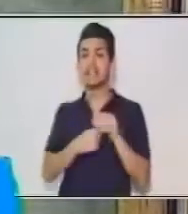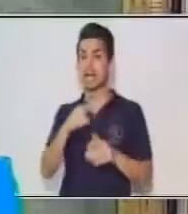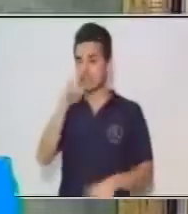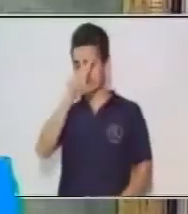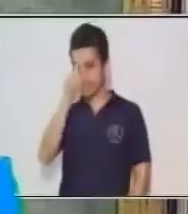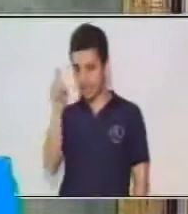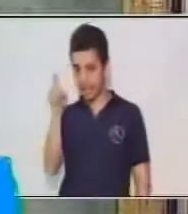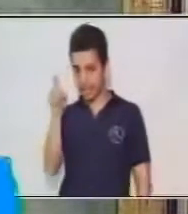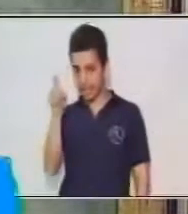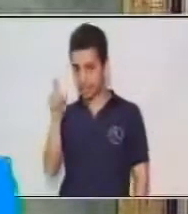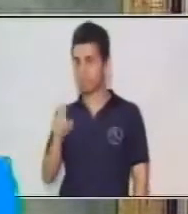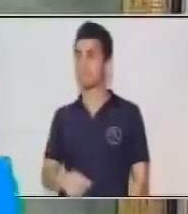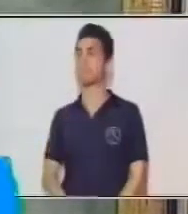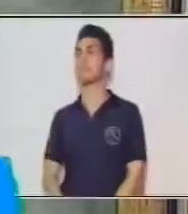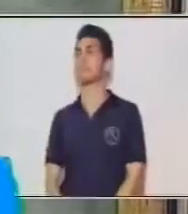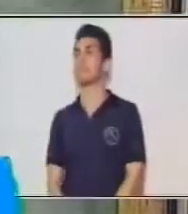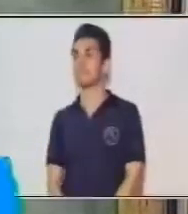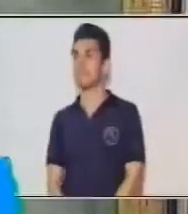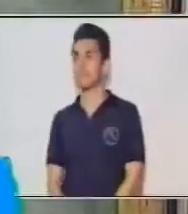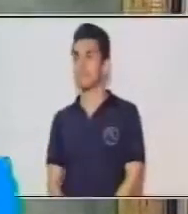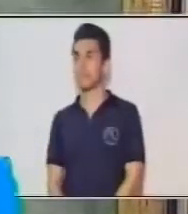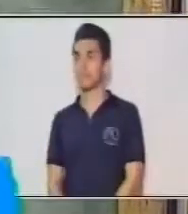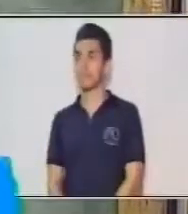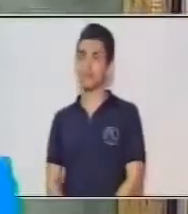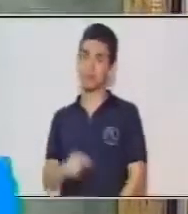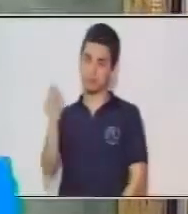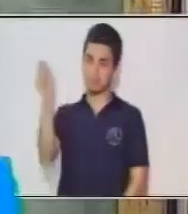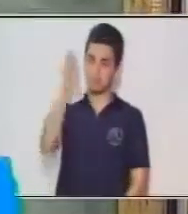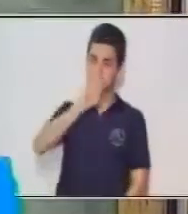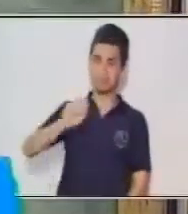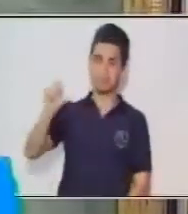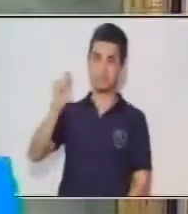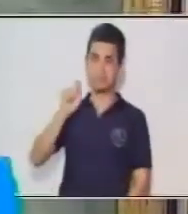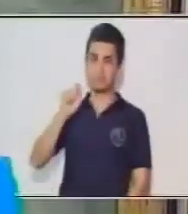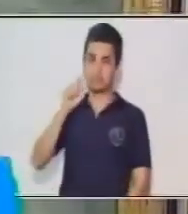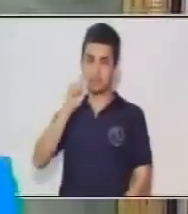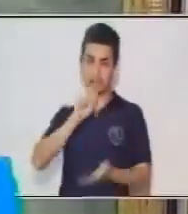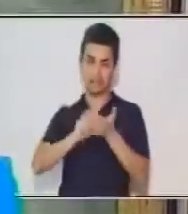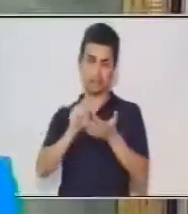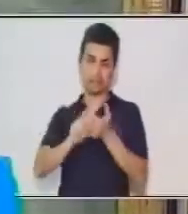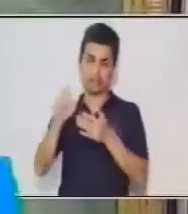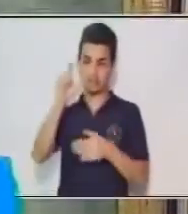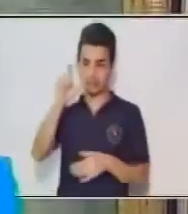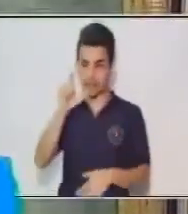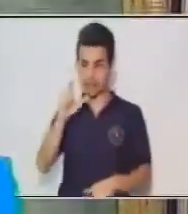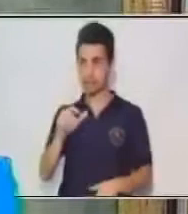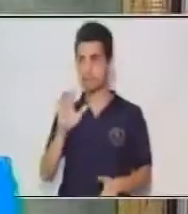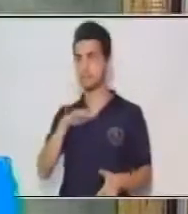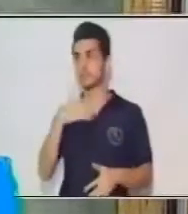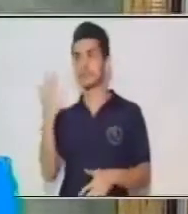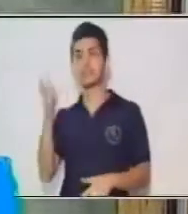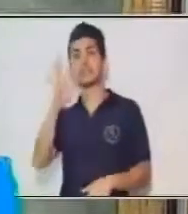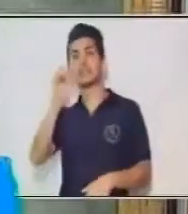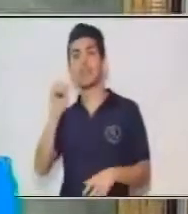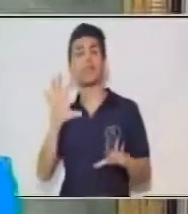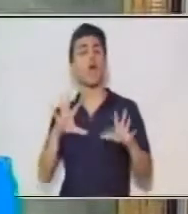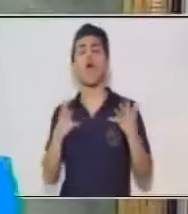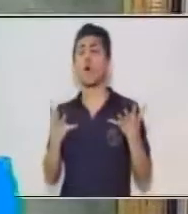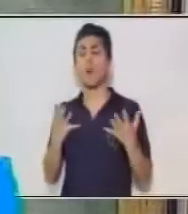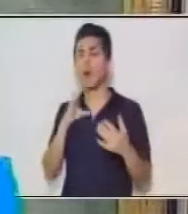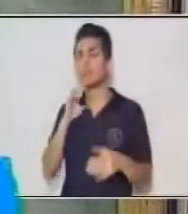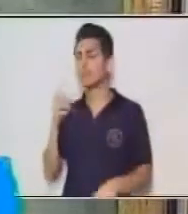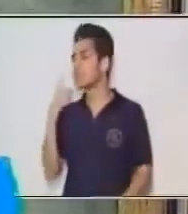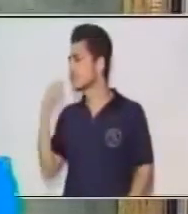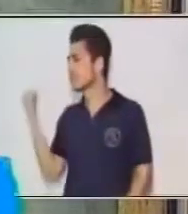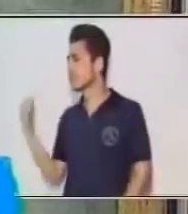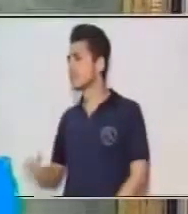100. Entonces ponemos una C. ¿Y el 50? ¿Cómo es? ¿Cuál es su